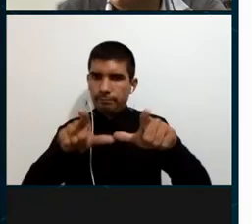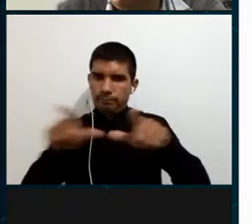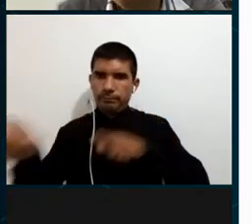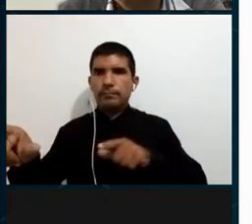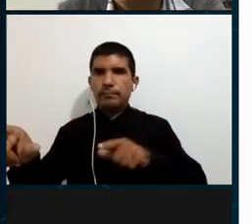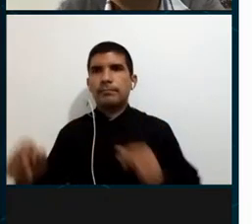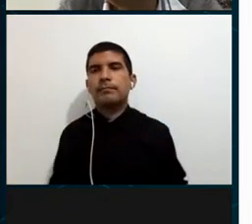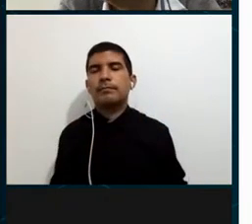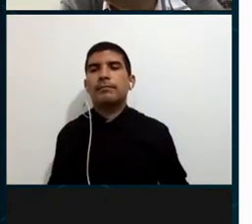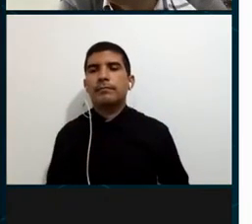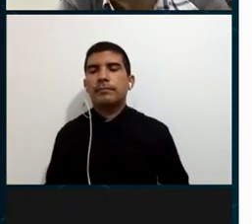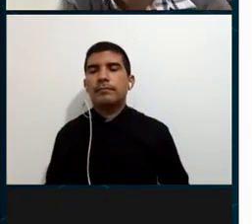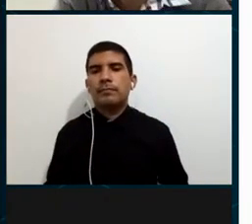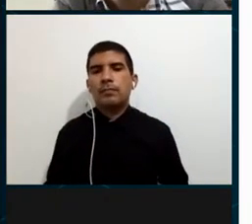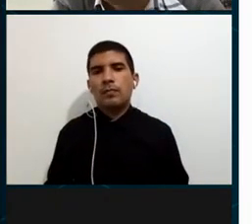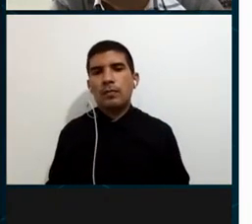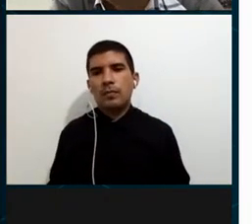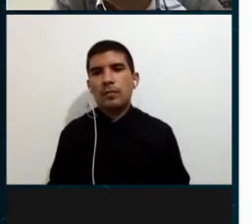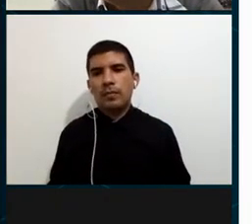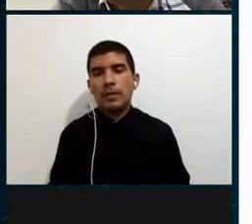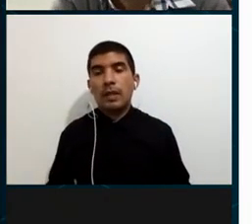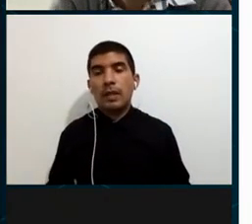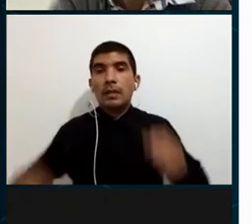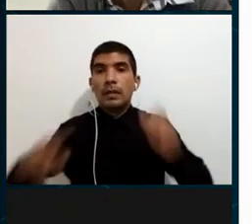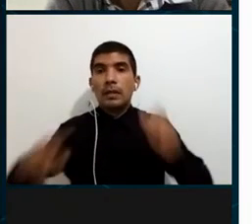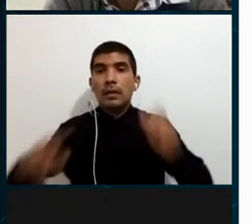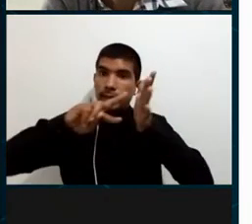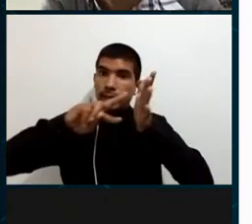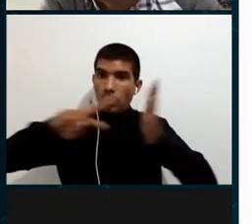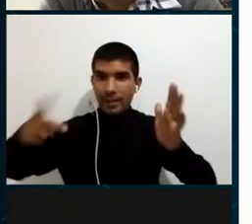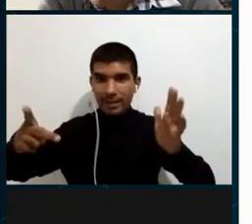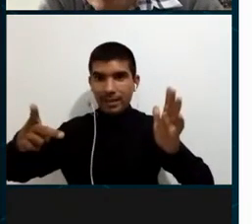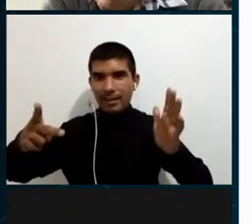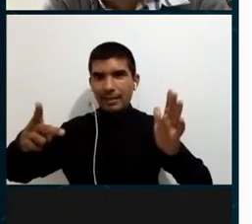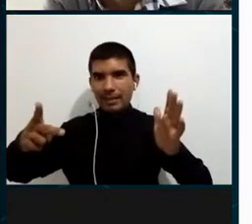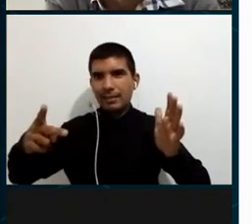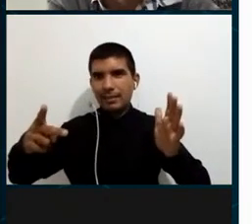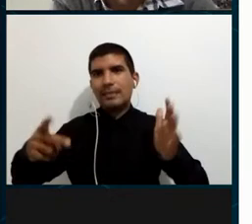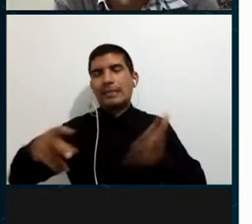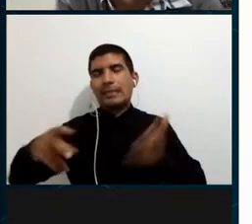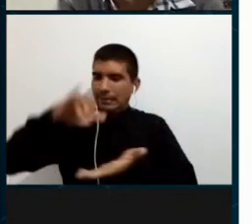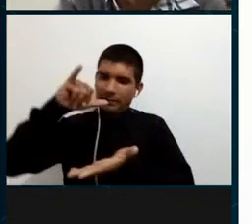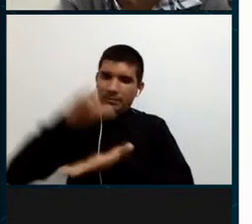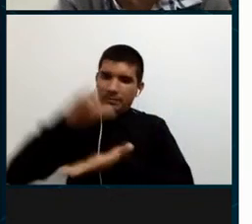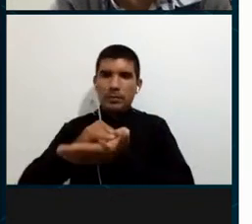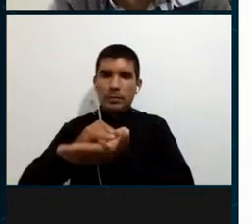Y creo que la tecnología es eso. La tecnología es satisfacer las necesidades de personas y